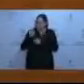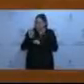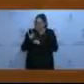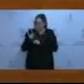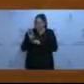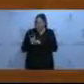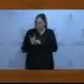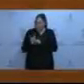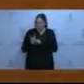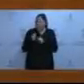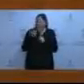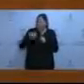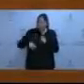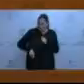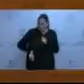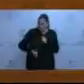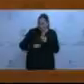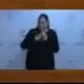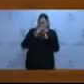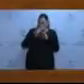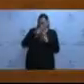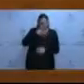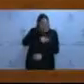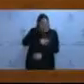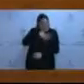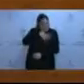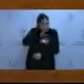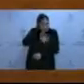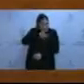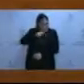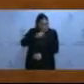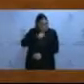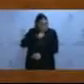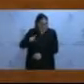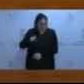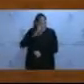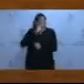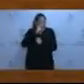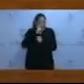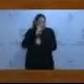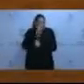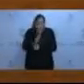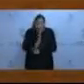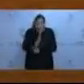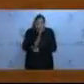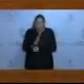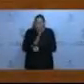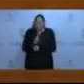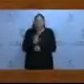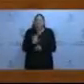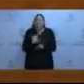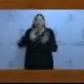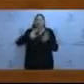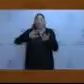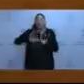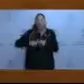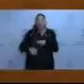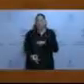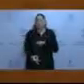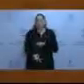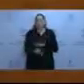por los profesionales durante meses, años, salía a la luz. Muy disimuladamente y sin publicidad,